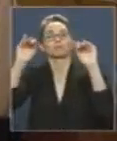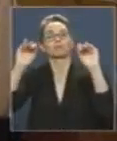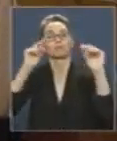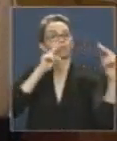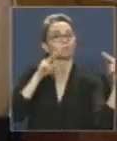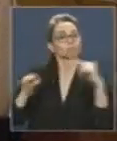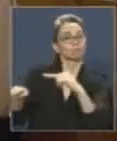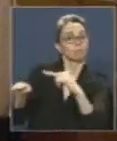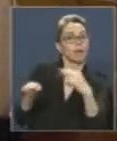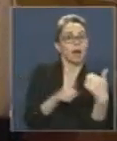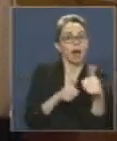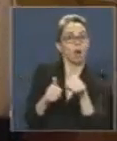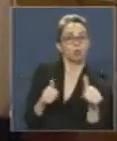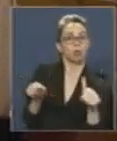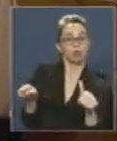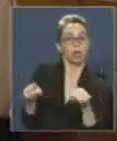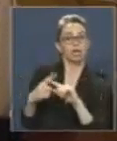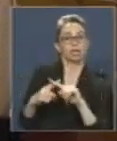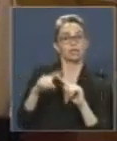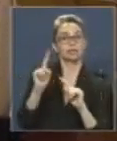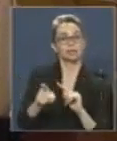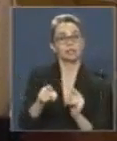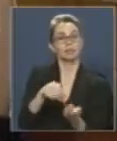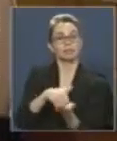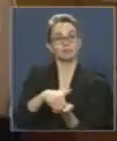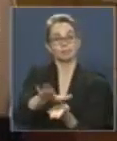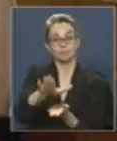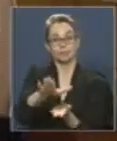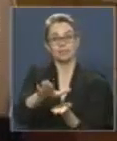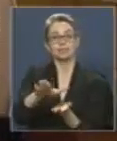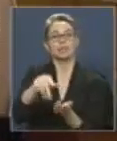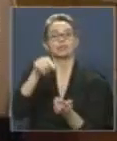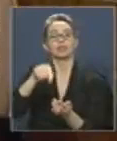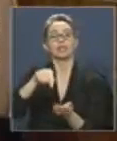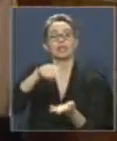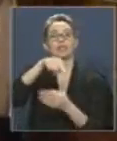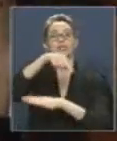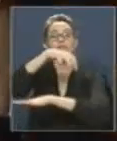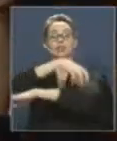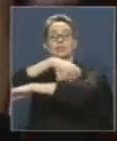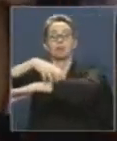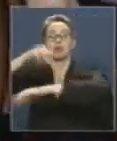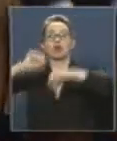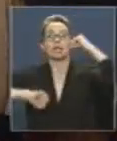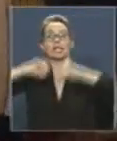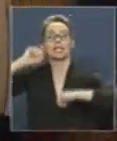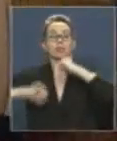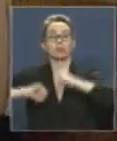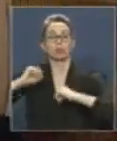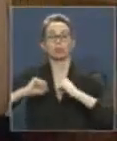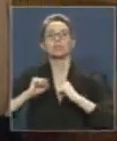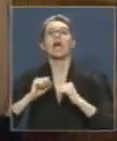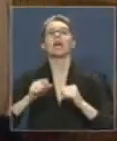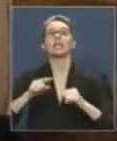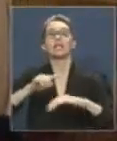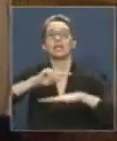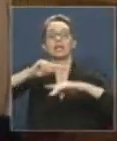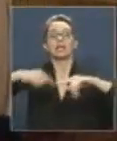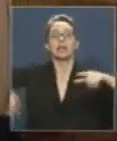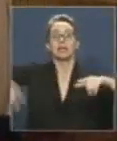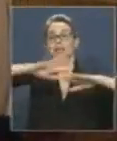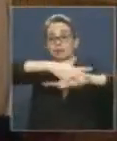a las autoridades para exigir el rechazo a las instalaciones de plantas industriales de crianza de salmones en nuestra